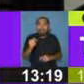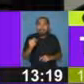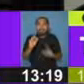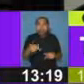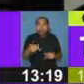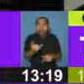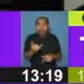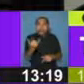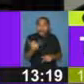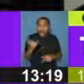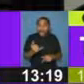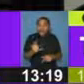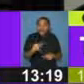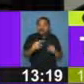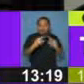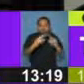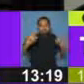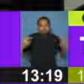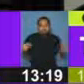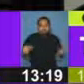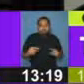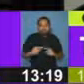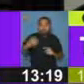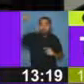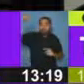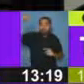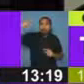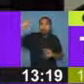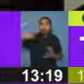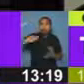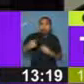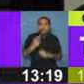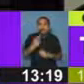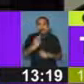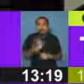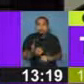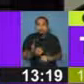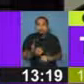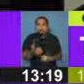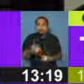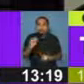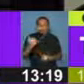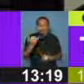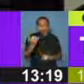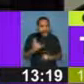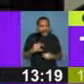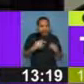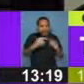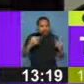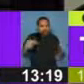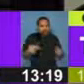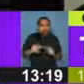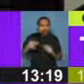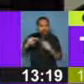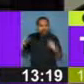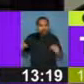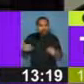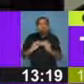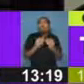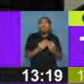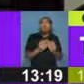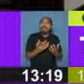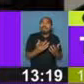comentaba la arquitecta Jiménez cuánto generan los paneles que están acá nublado están generando de 6000